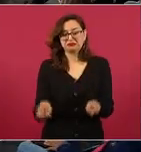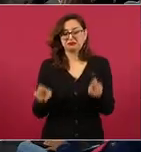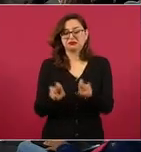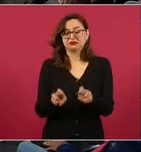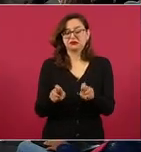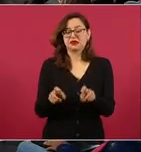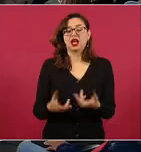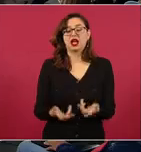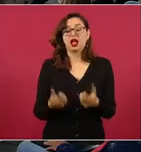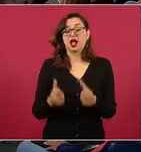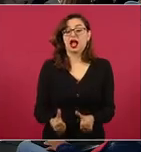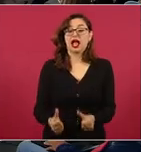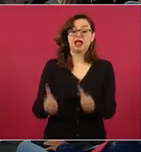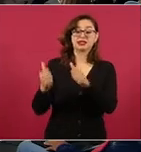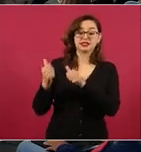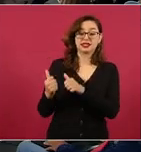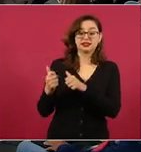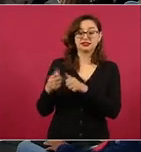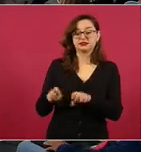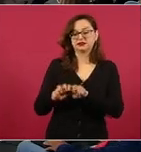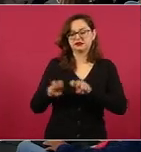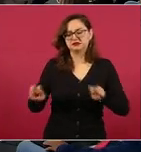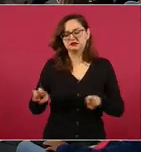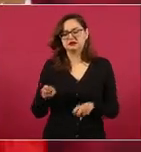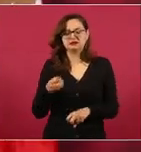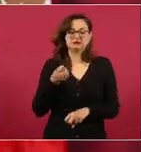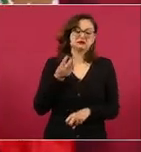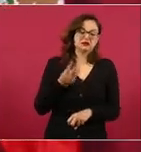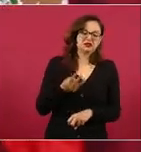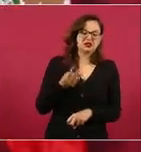nos ayudaba, venían como 3 o 4